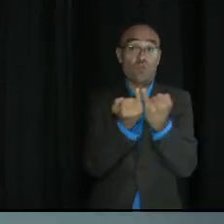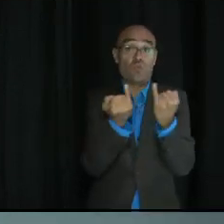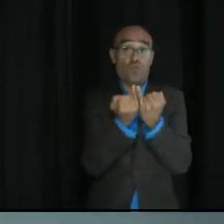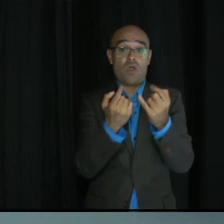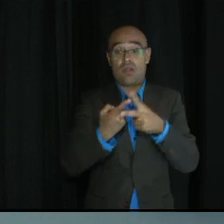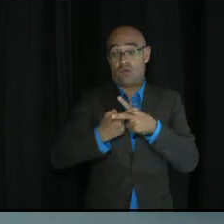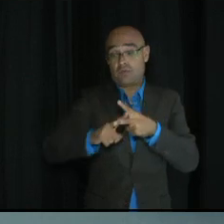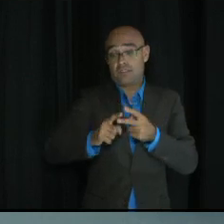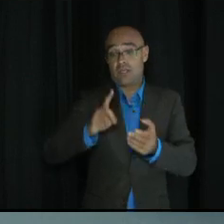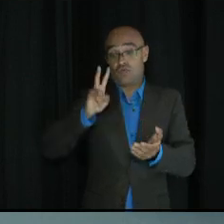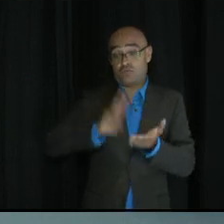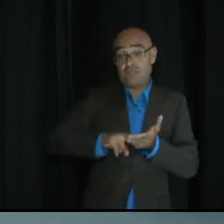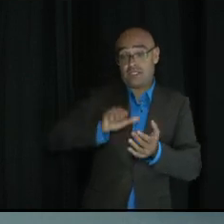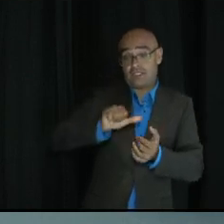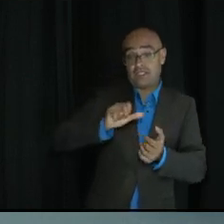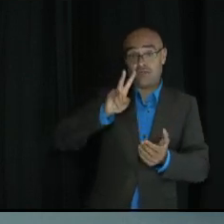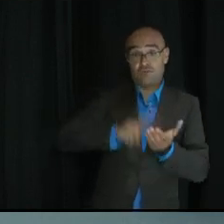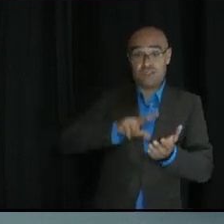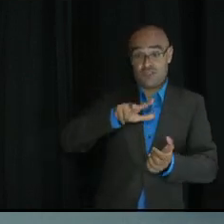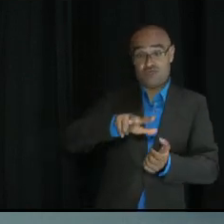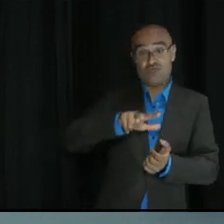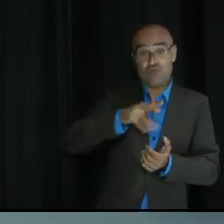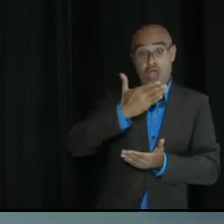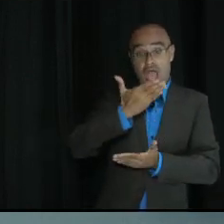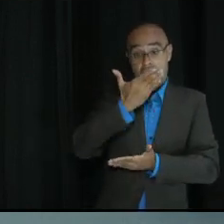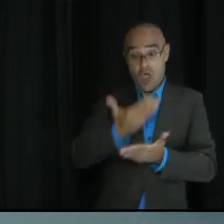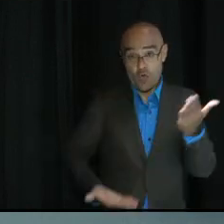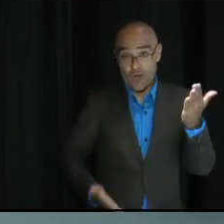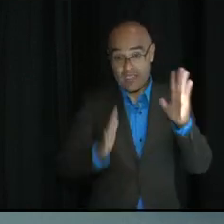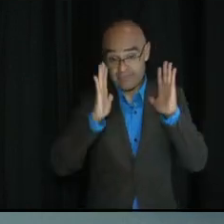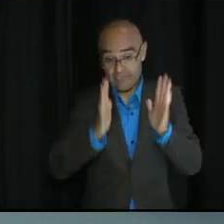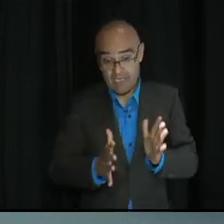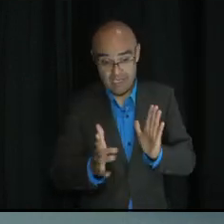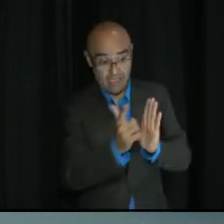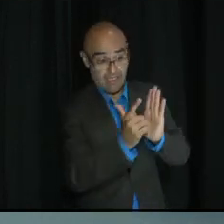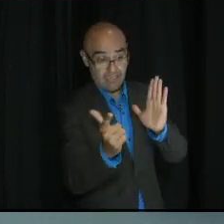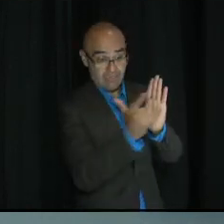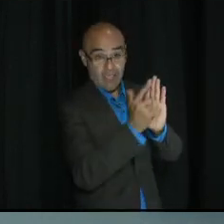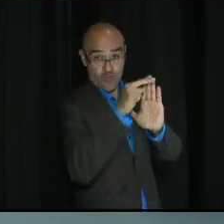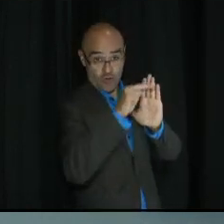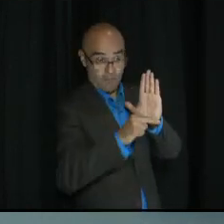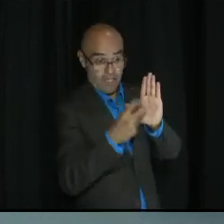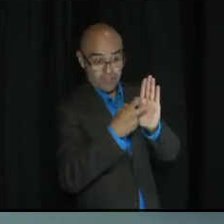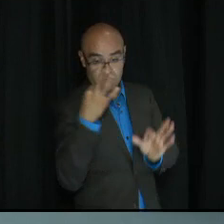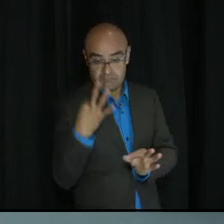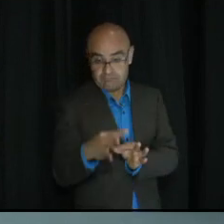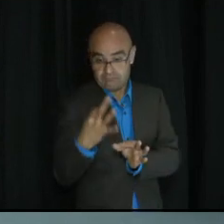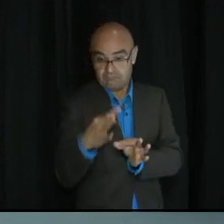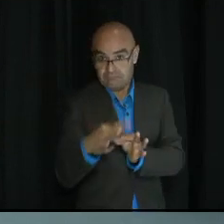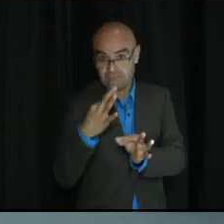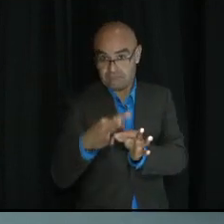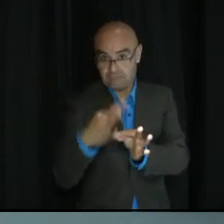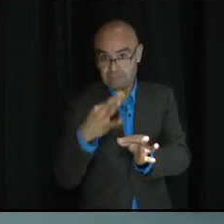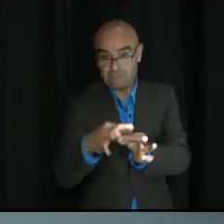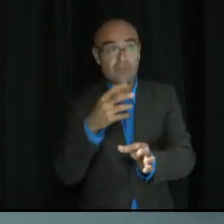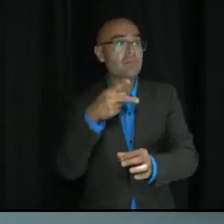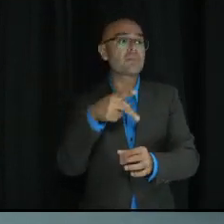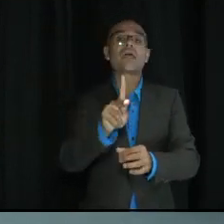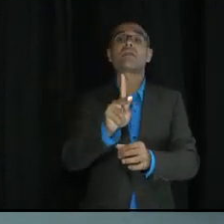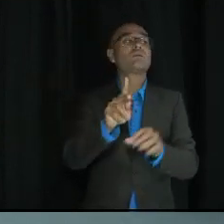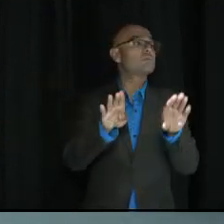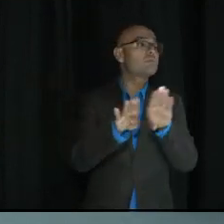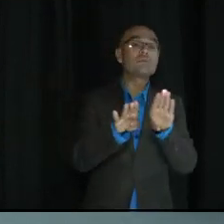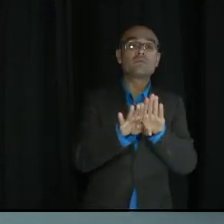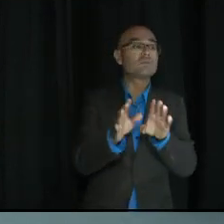en el 2016 y en el 2018, ya actualmente va encaminado a las cuestiones del bienestar animal, que ese es el estadio ideal y es el estadio por el